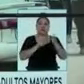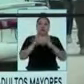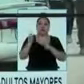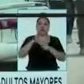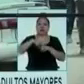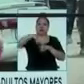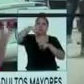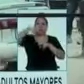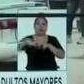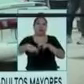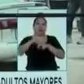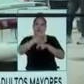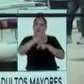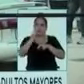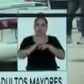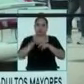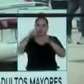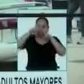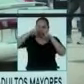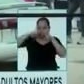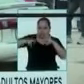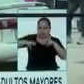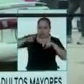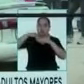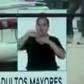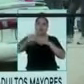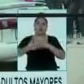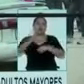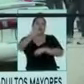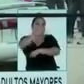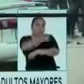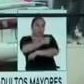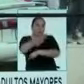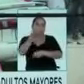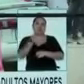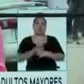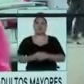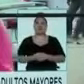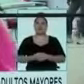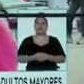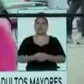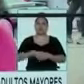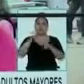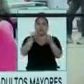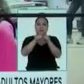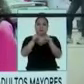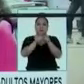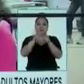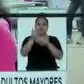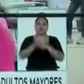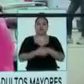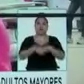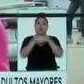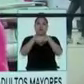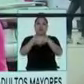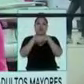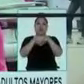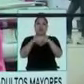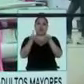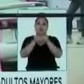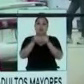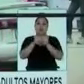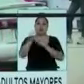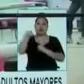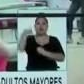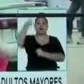pues, las personas mayores de 100 años son una hiperminoría. Es obvio que la tienen que ir a buscar. Un señor de 100 años, una abuelita de 100 años, no se irá a tomar